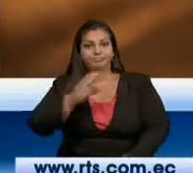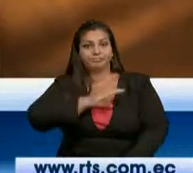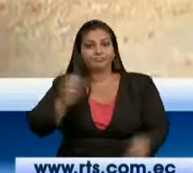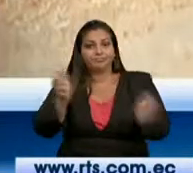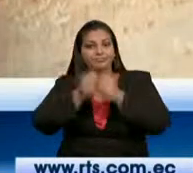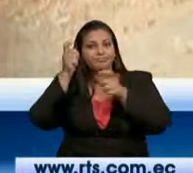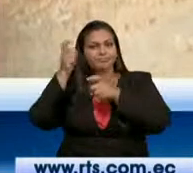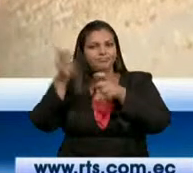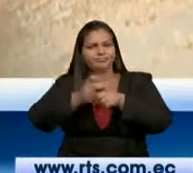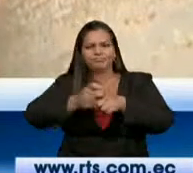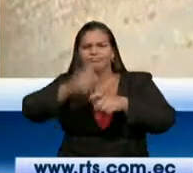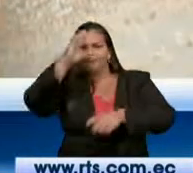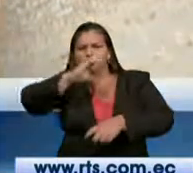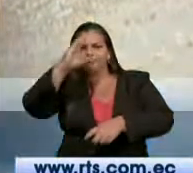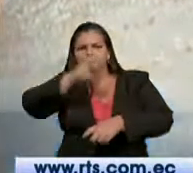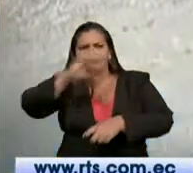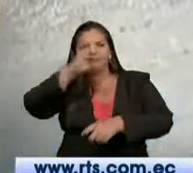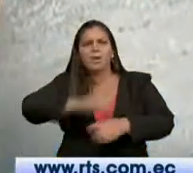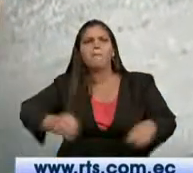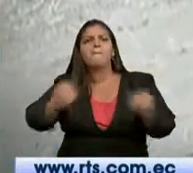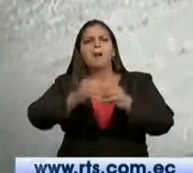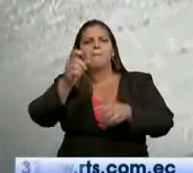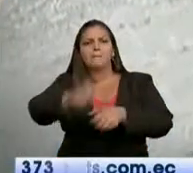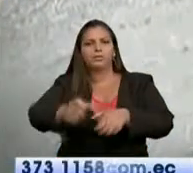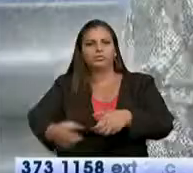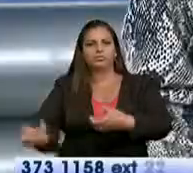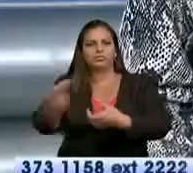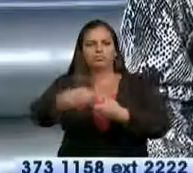involucrados. Informó Rosalena Vázquez.